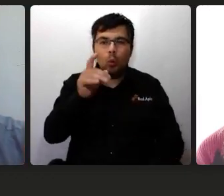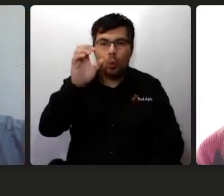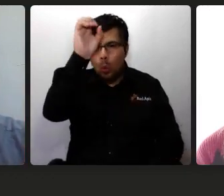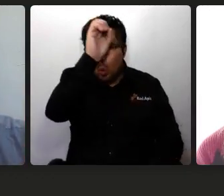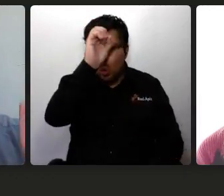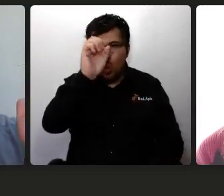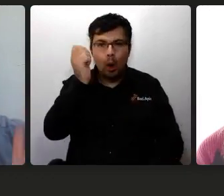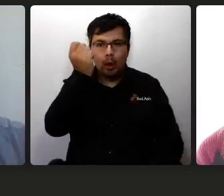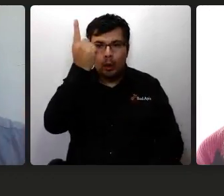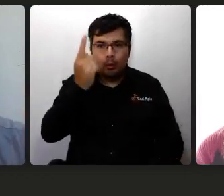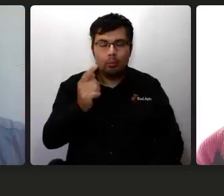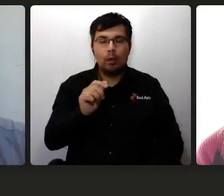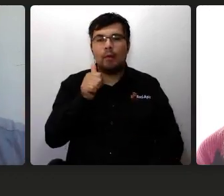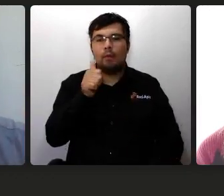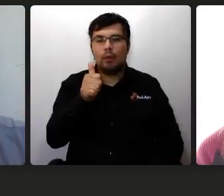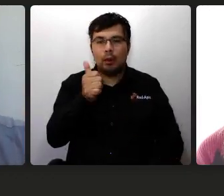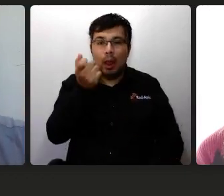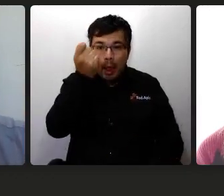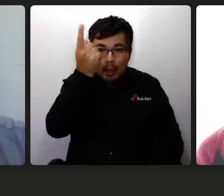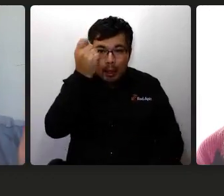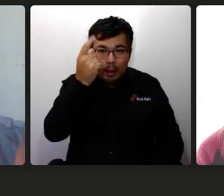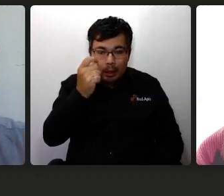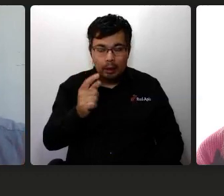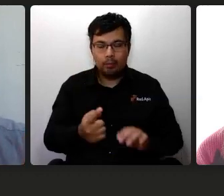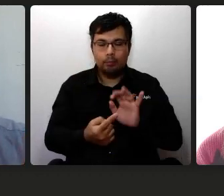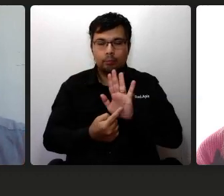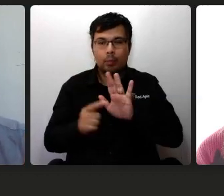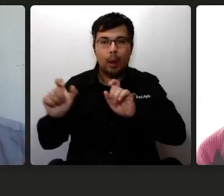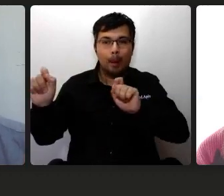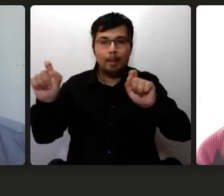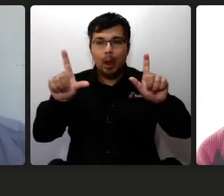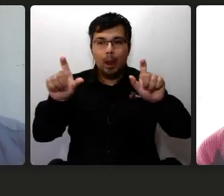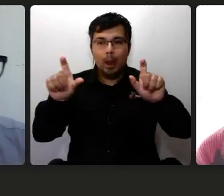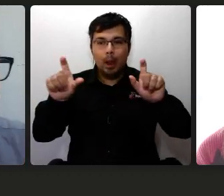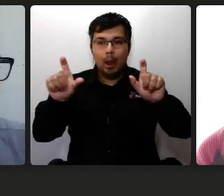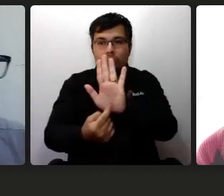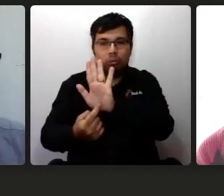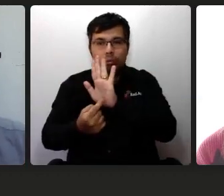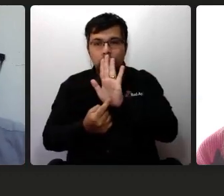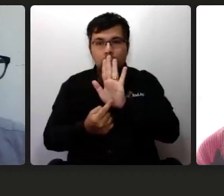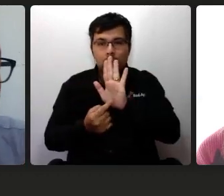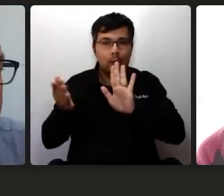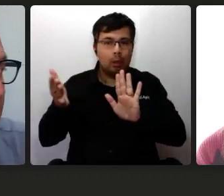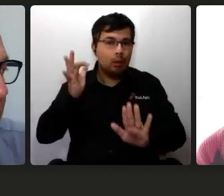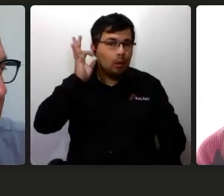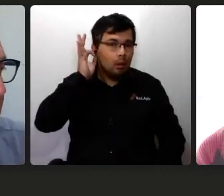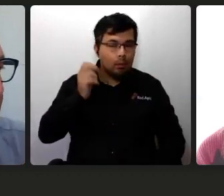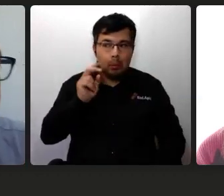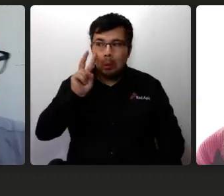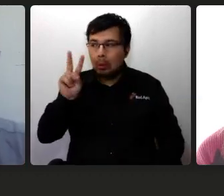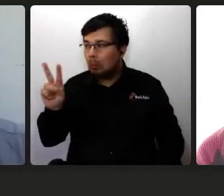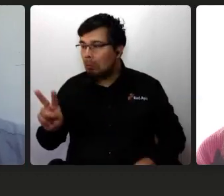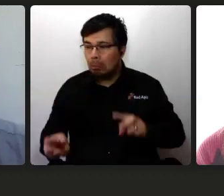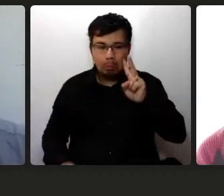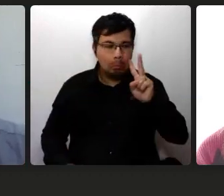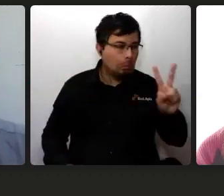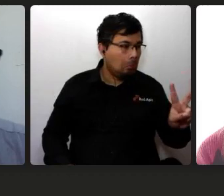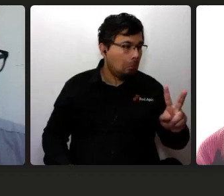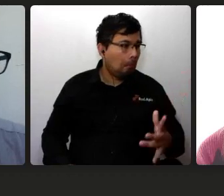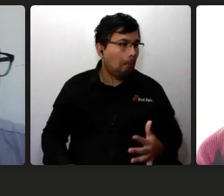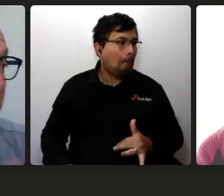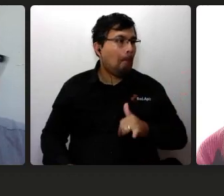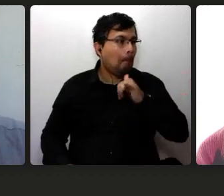te entendí la presentación de Magdalena, entendí lo que tengo que hacer, pero miro para el lado, o yo mismo o misma, y no lo sé